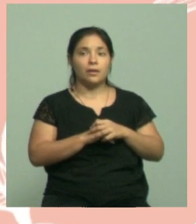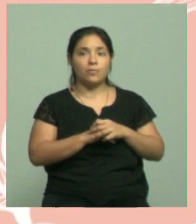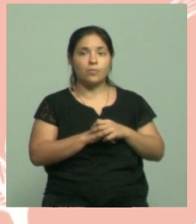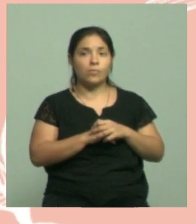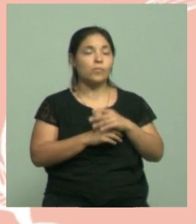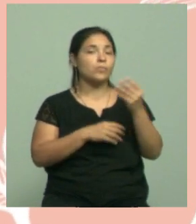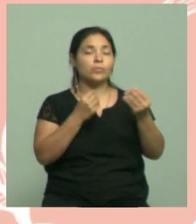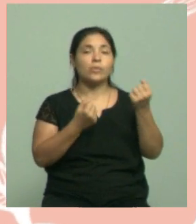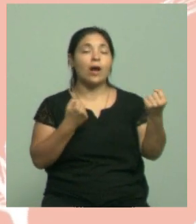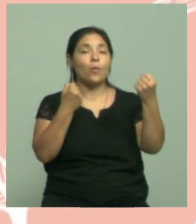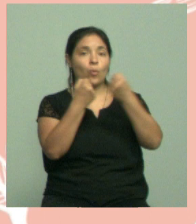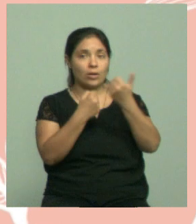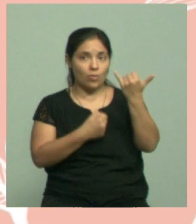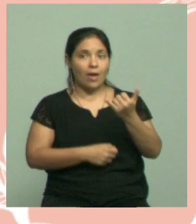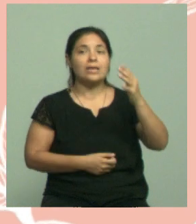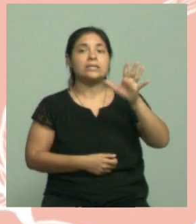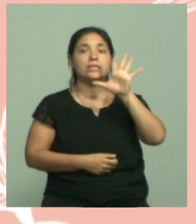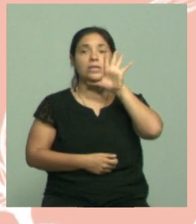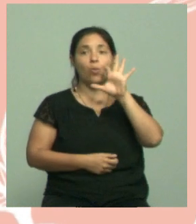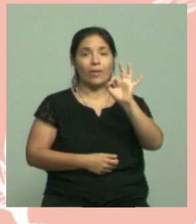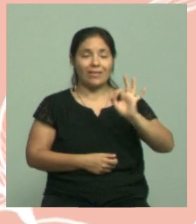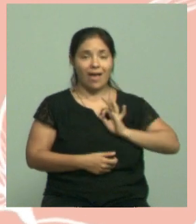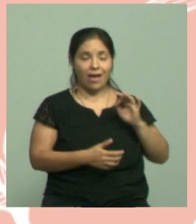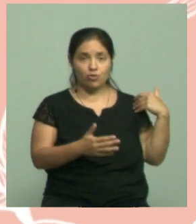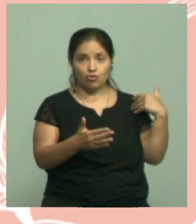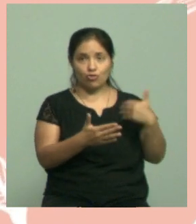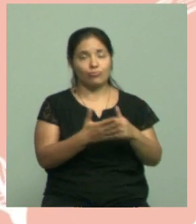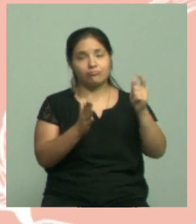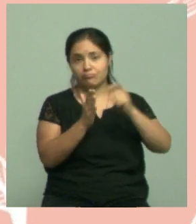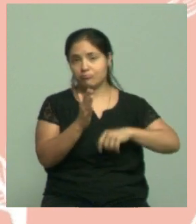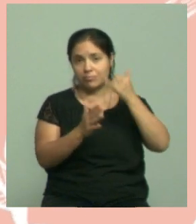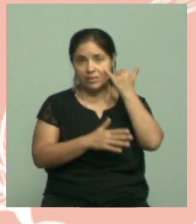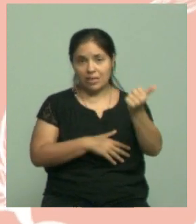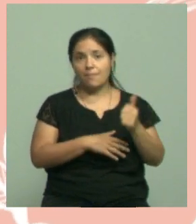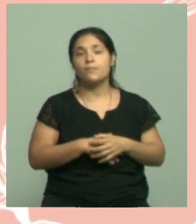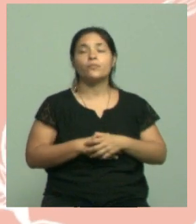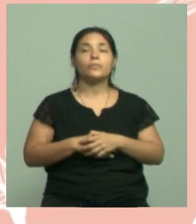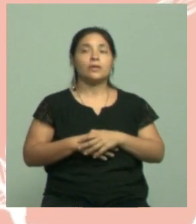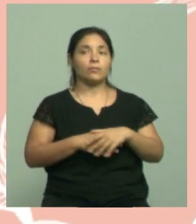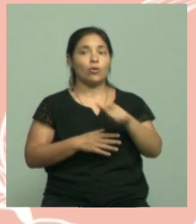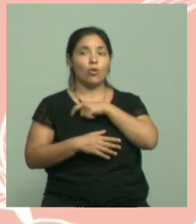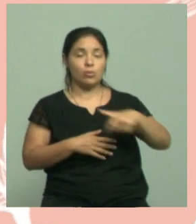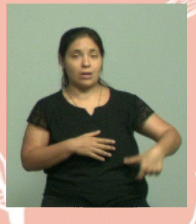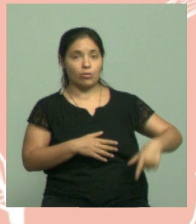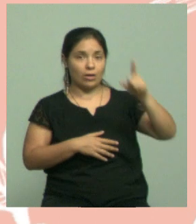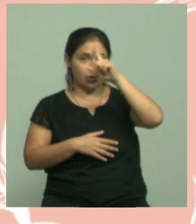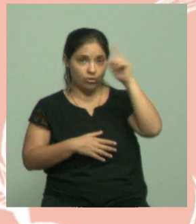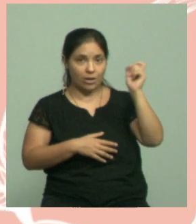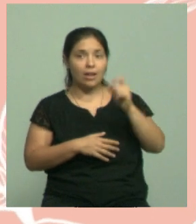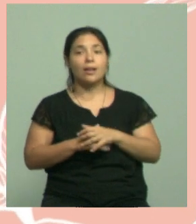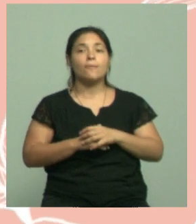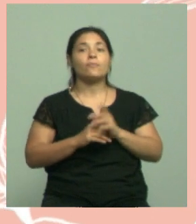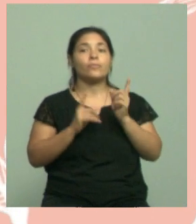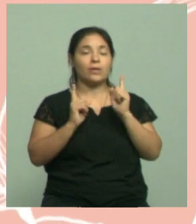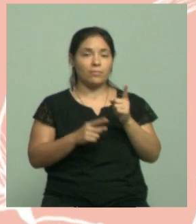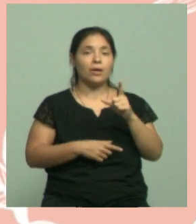un acuerdo por 50 años contraído en donde han diferentes, no solamente el gobierno nacional, sino también entidades como